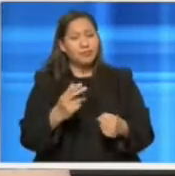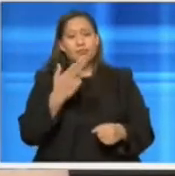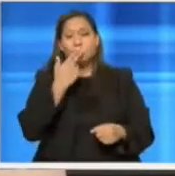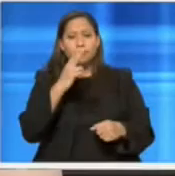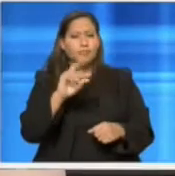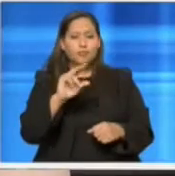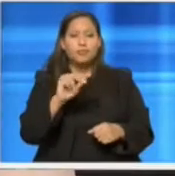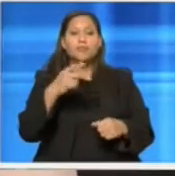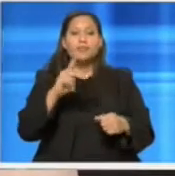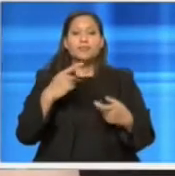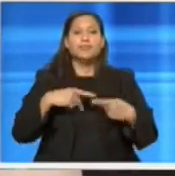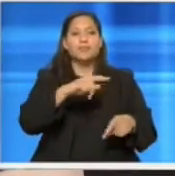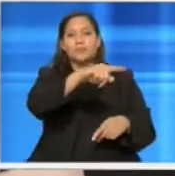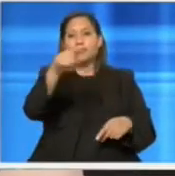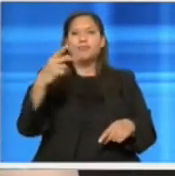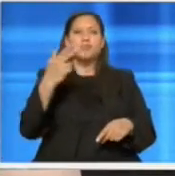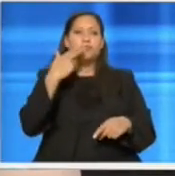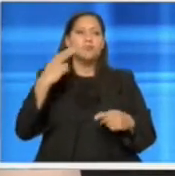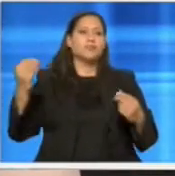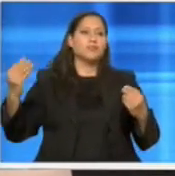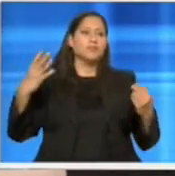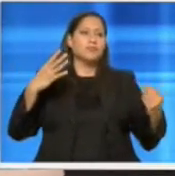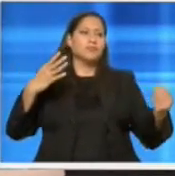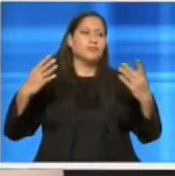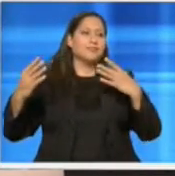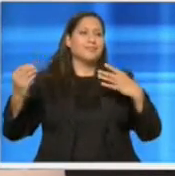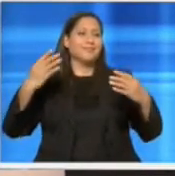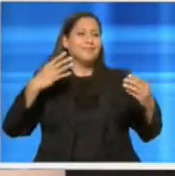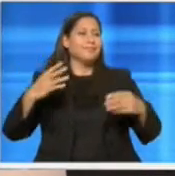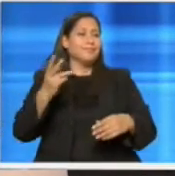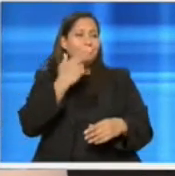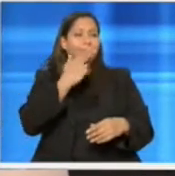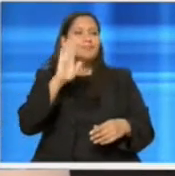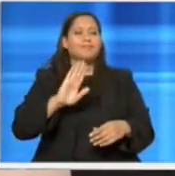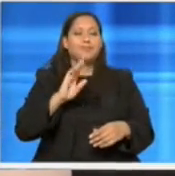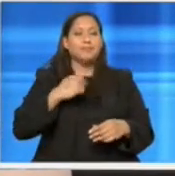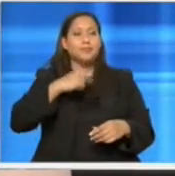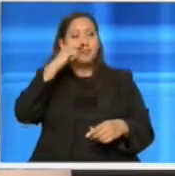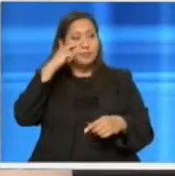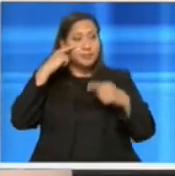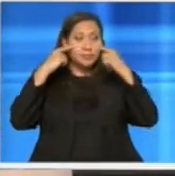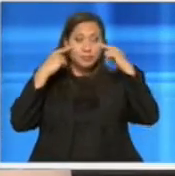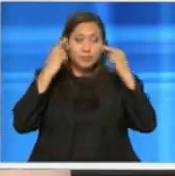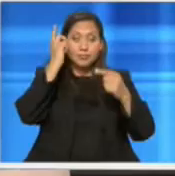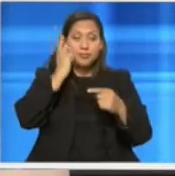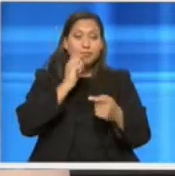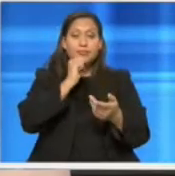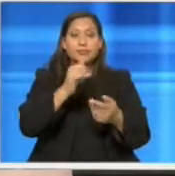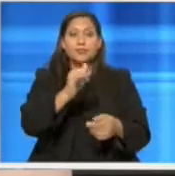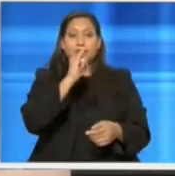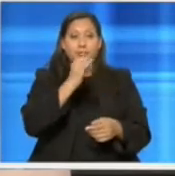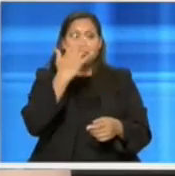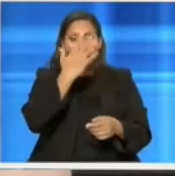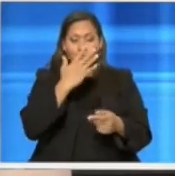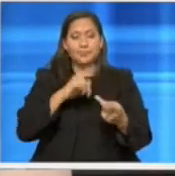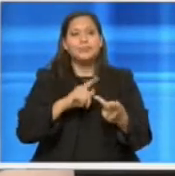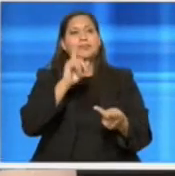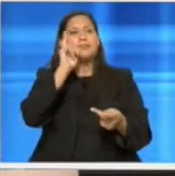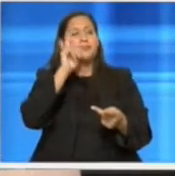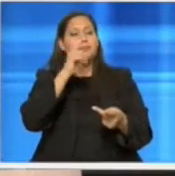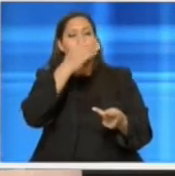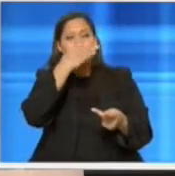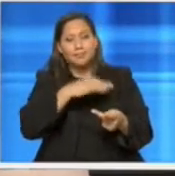pero la gente que está a tu alrededor sí lo hace y es como si lo estuvieras haciendo desvelada, las bebidas, la